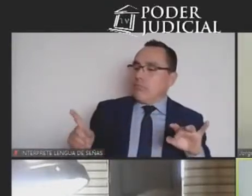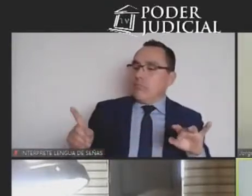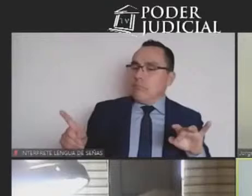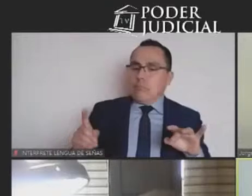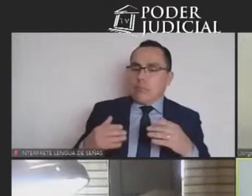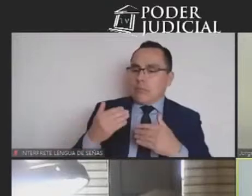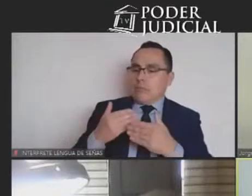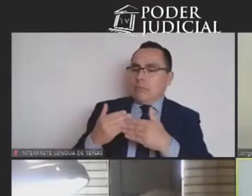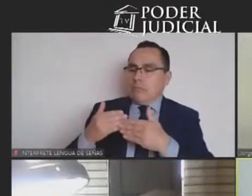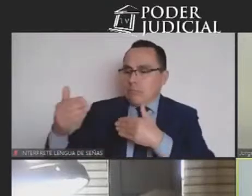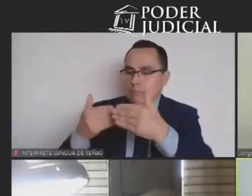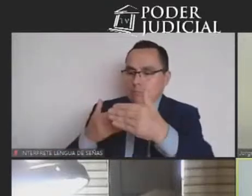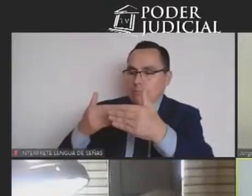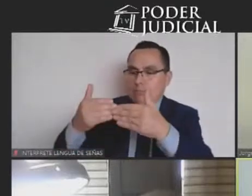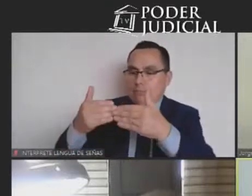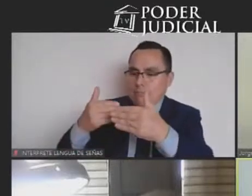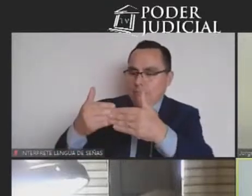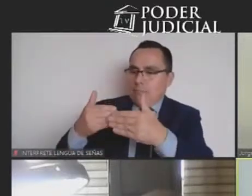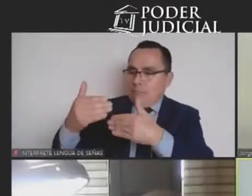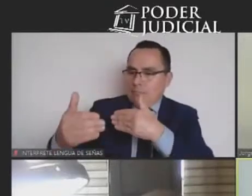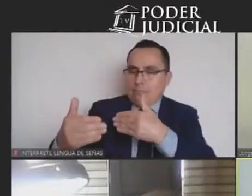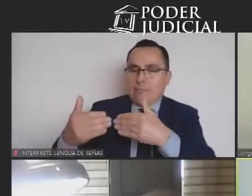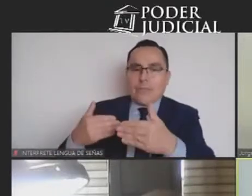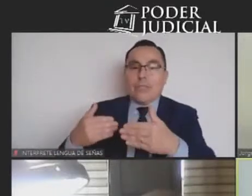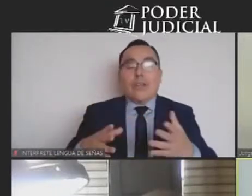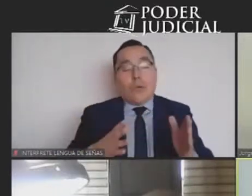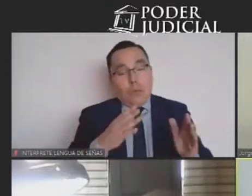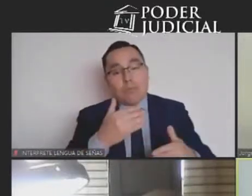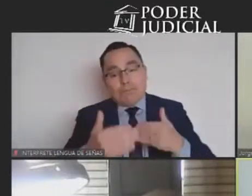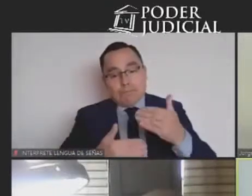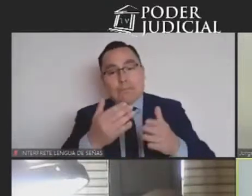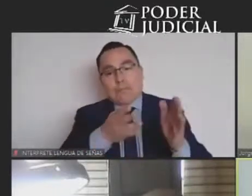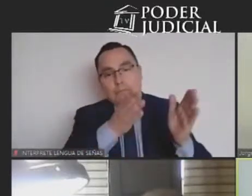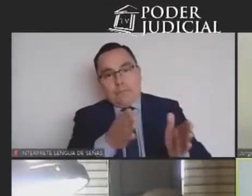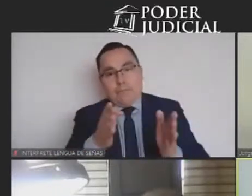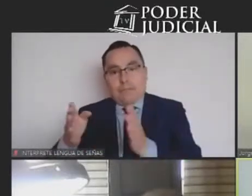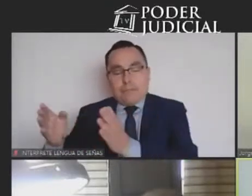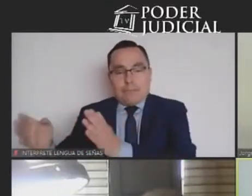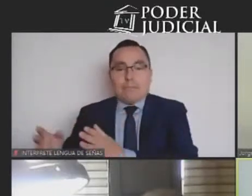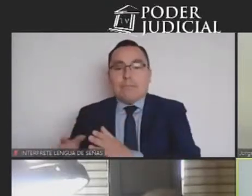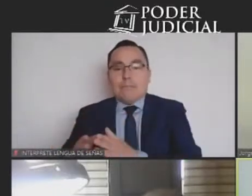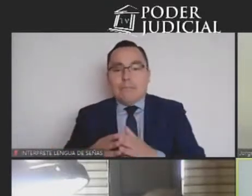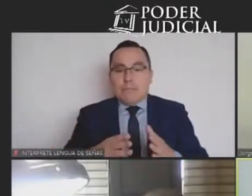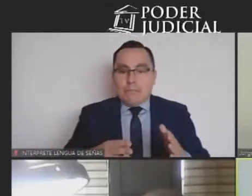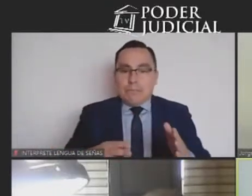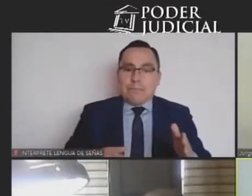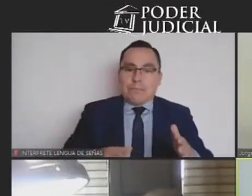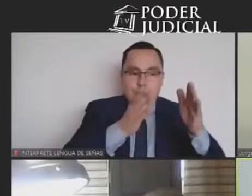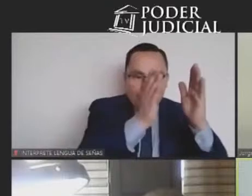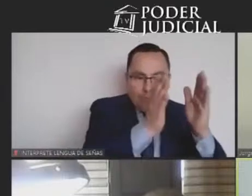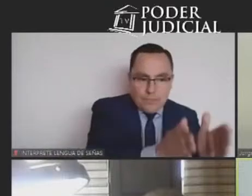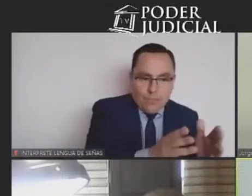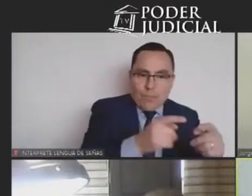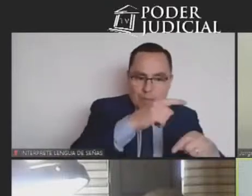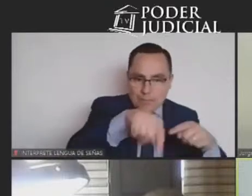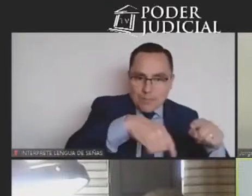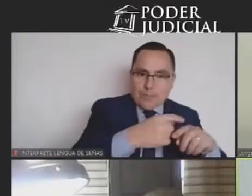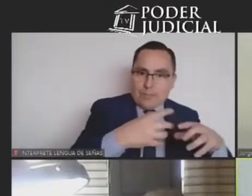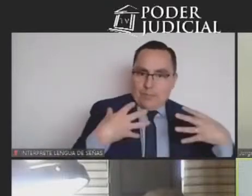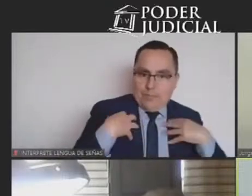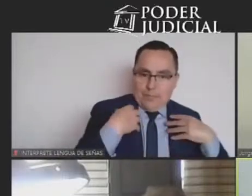límites. Y bueno, fue el tiempo y la buena disposición la que en definitiva